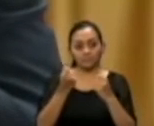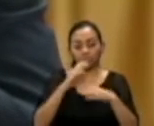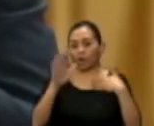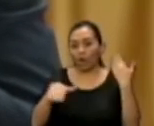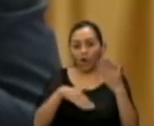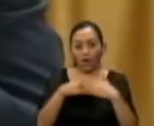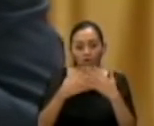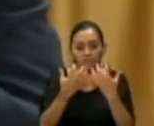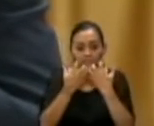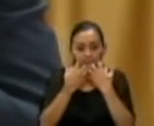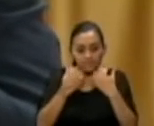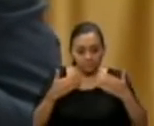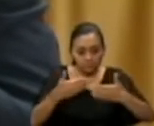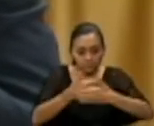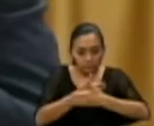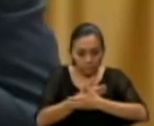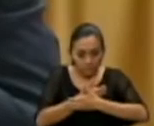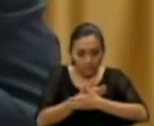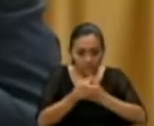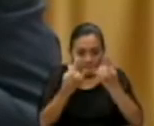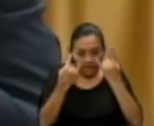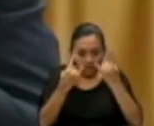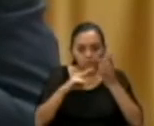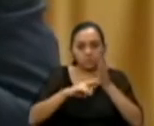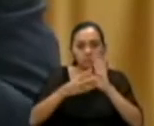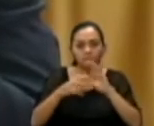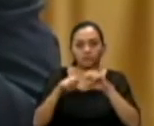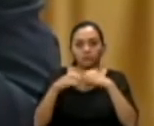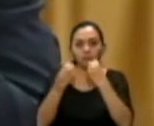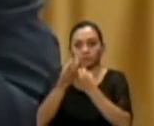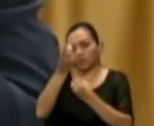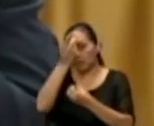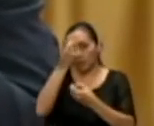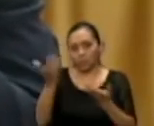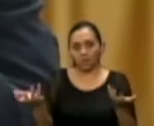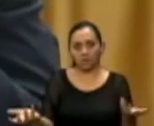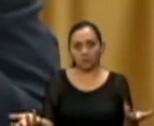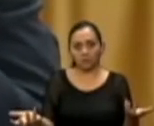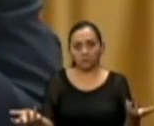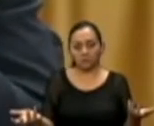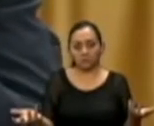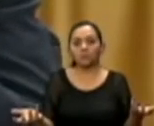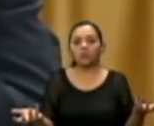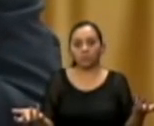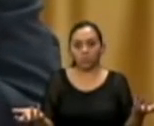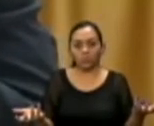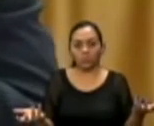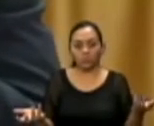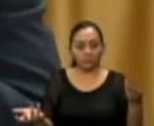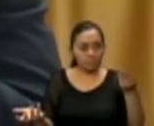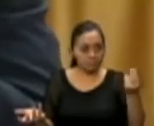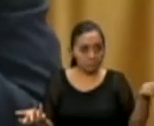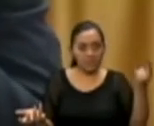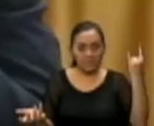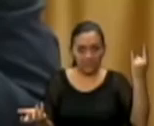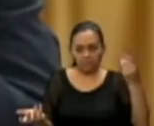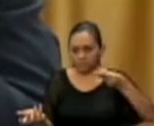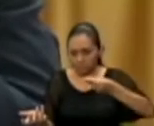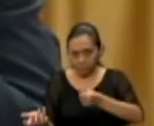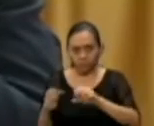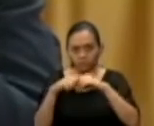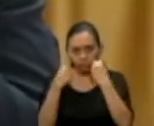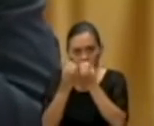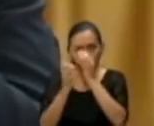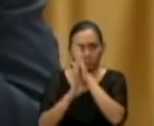en toda acumulación de riqueza grava una hipoteca social es decir hay un aporte social y una obligación para con la sociedad porque esa